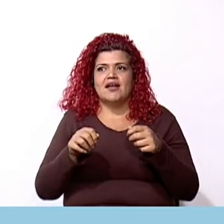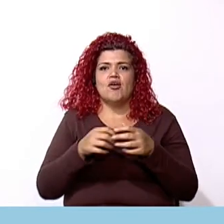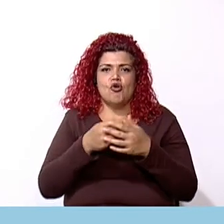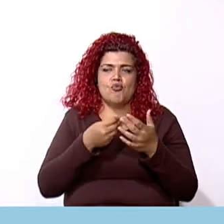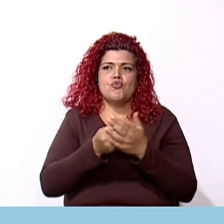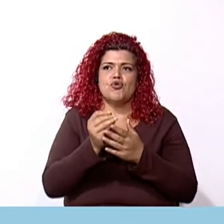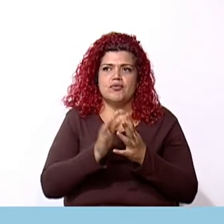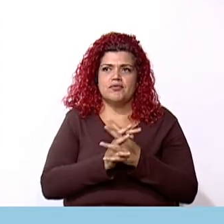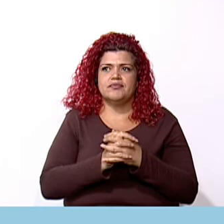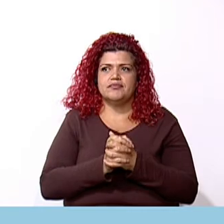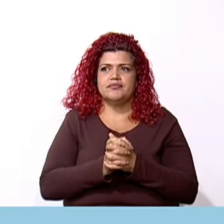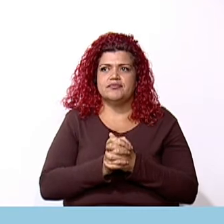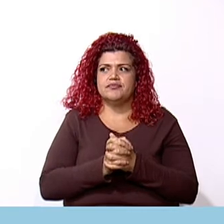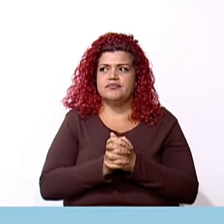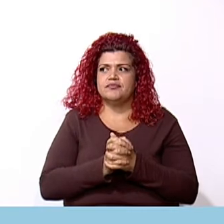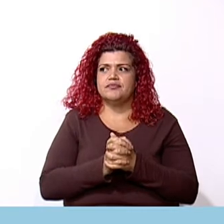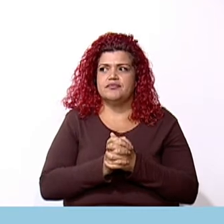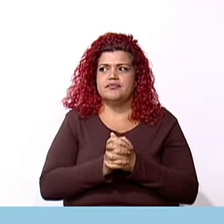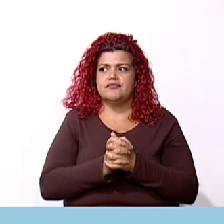compró.